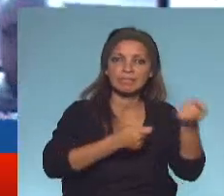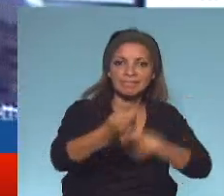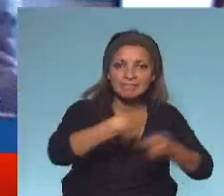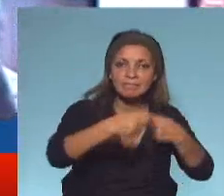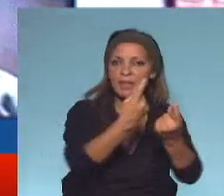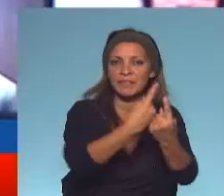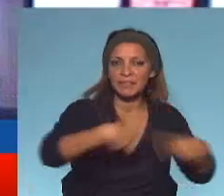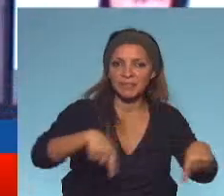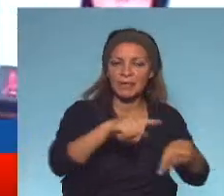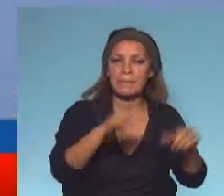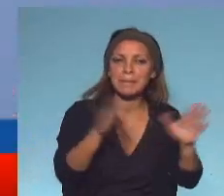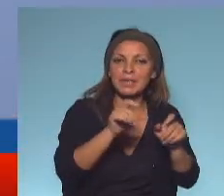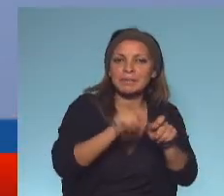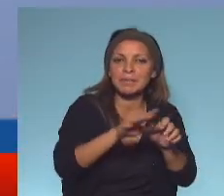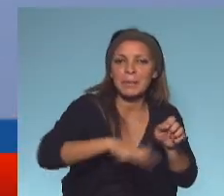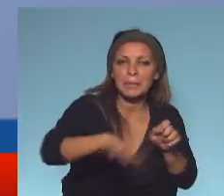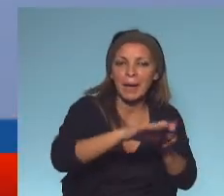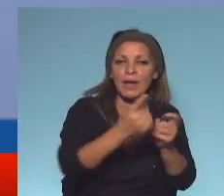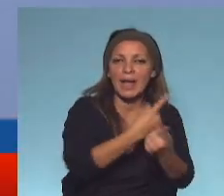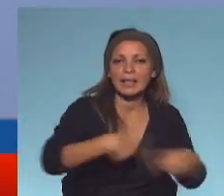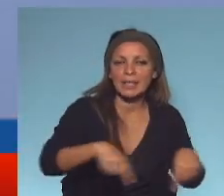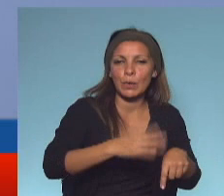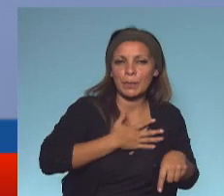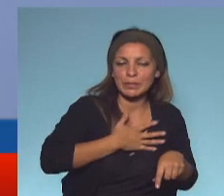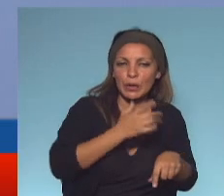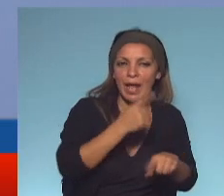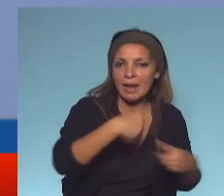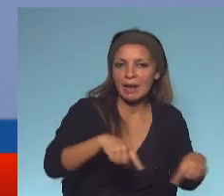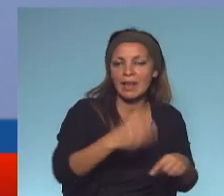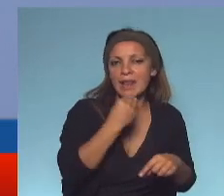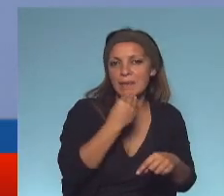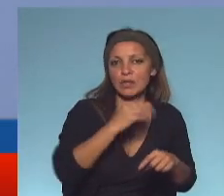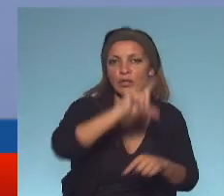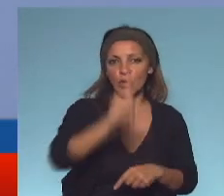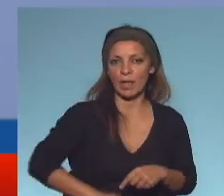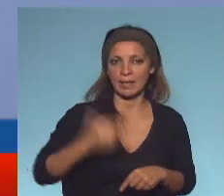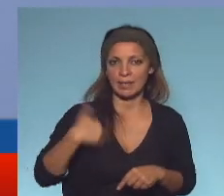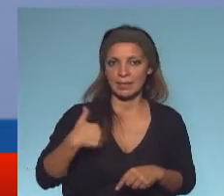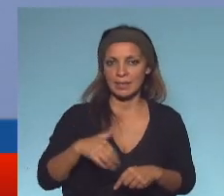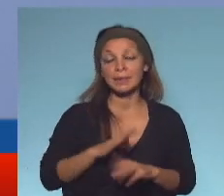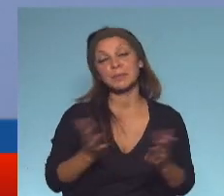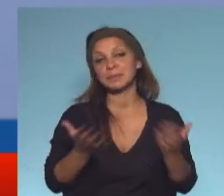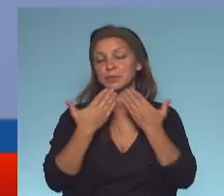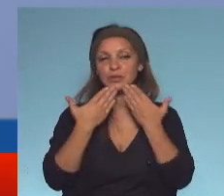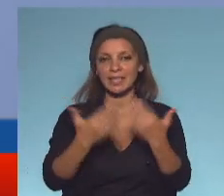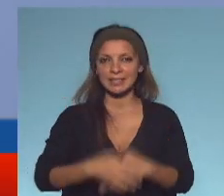comercialización minorista de alimentos y artículos de higiene personal en toda la Argentina. Bueno, muchas